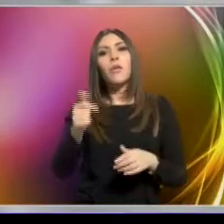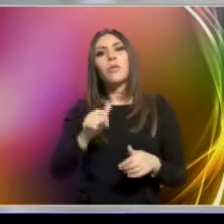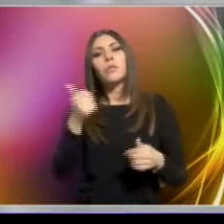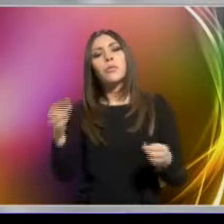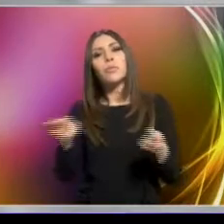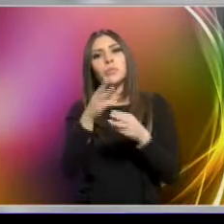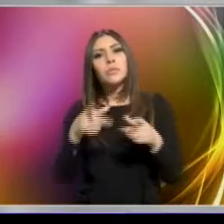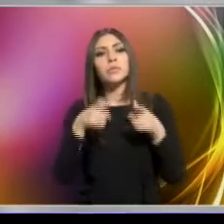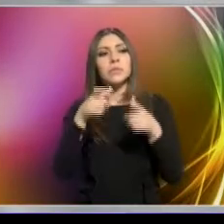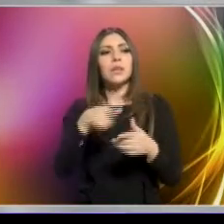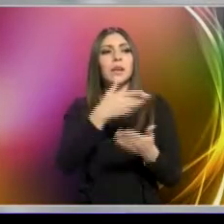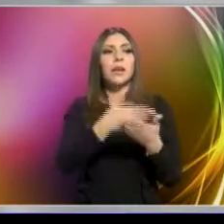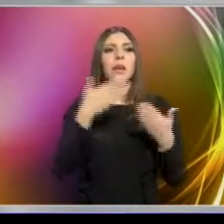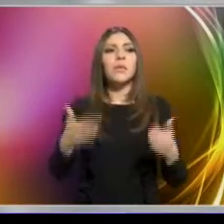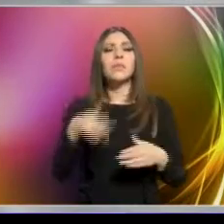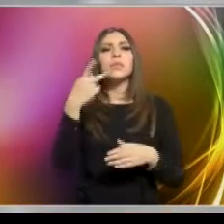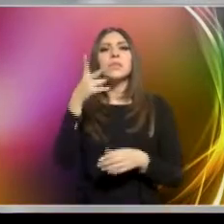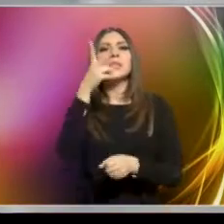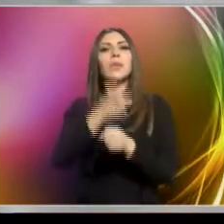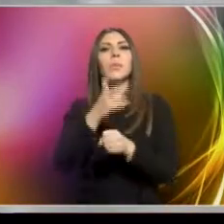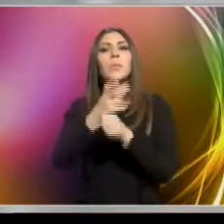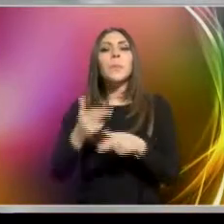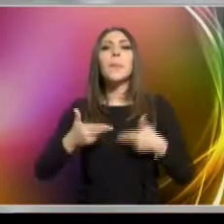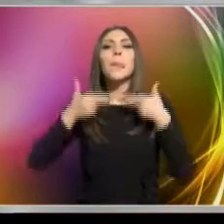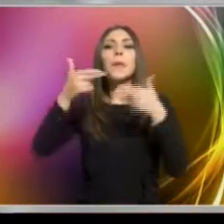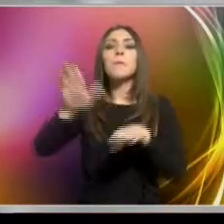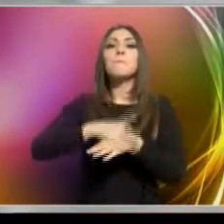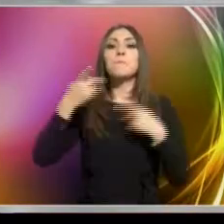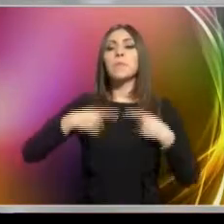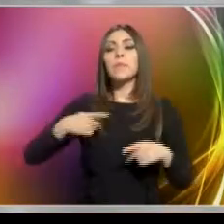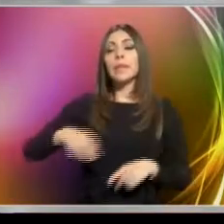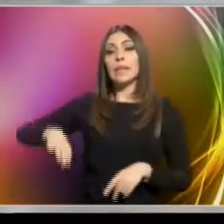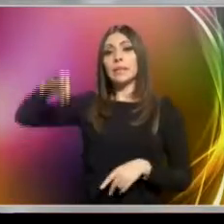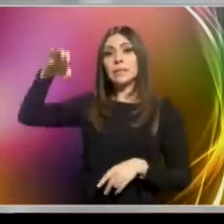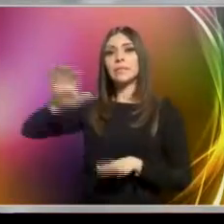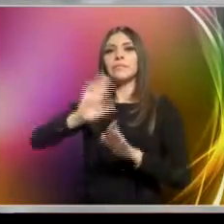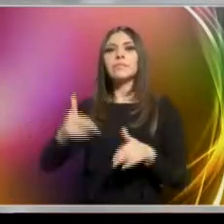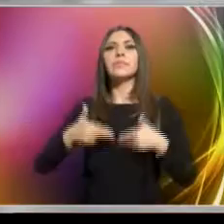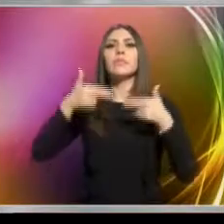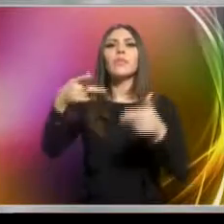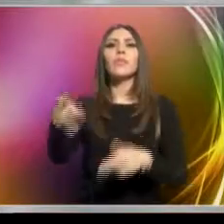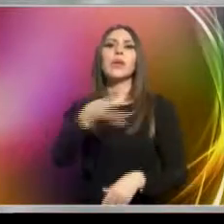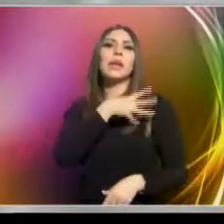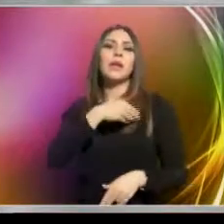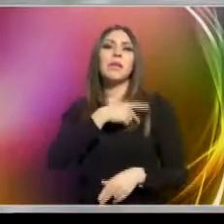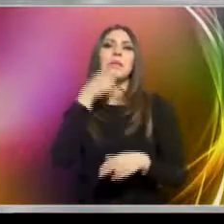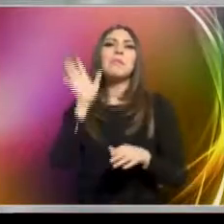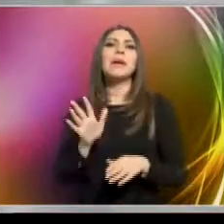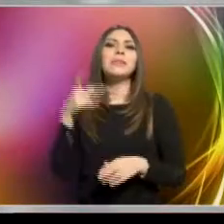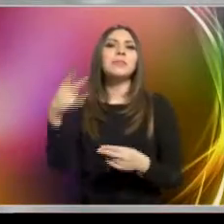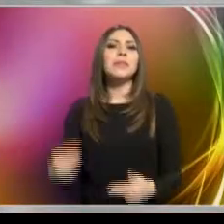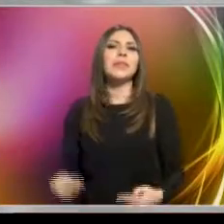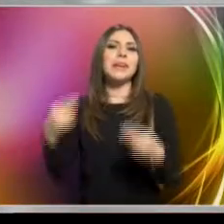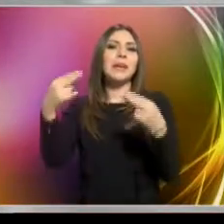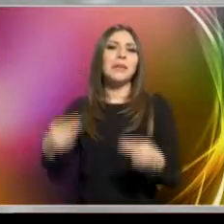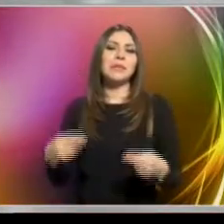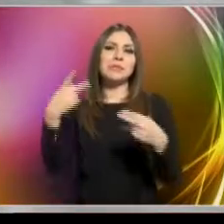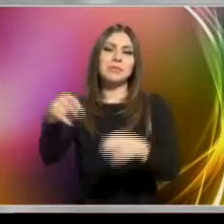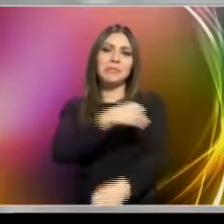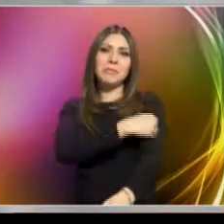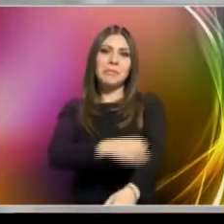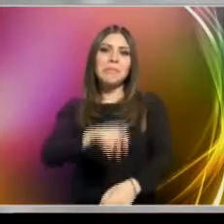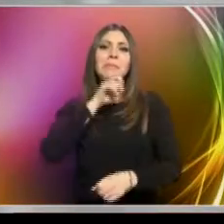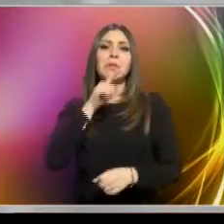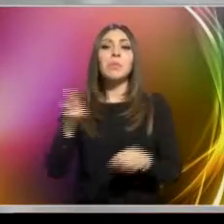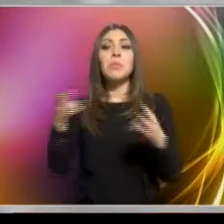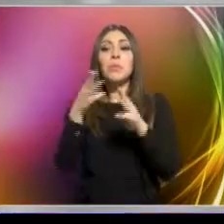sus hijos. Para que te des Muy una bien. idea de todos los Wow. años que traen tocando. ¿El negocio familiar? Sí. Muy bien. Sí, ya abrieron la sucursal dentro de la misma